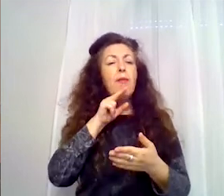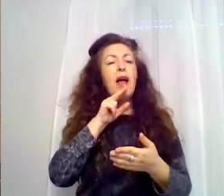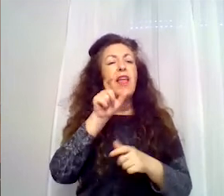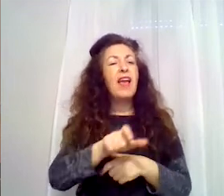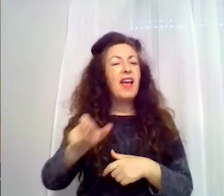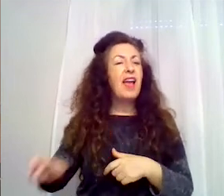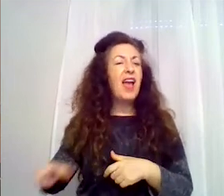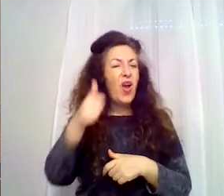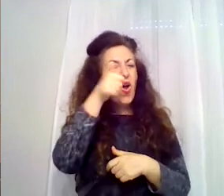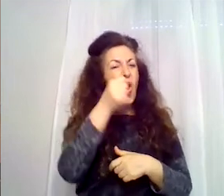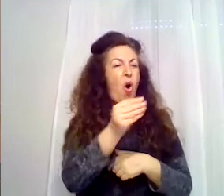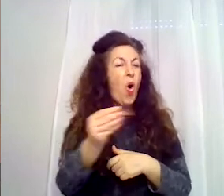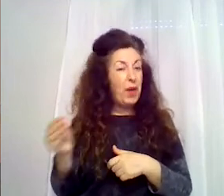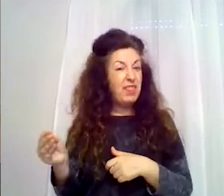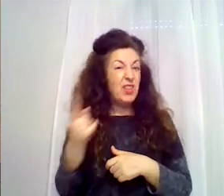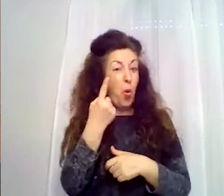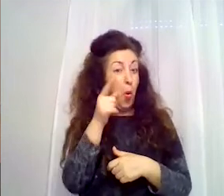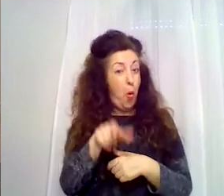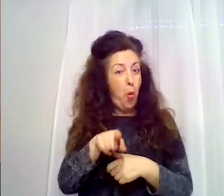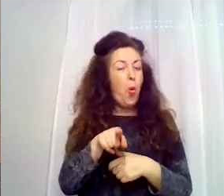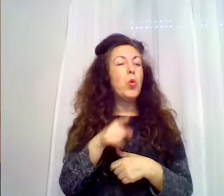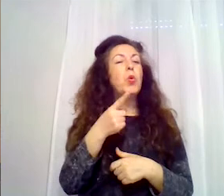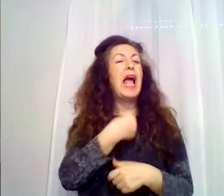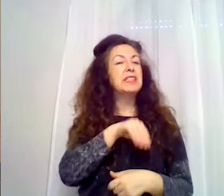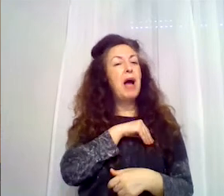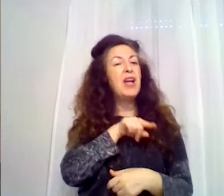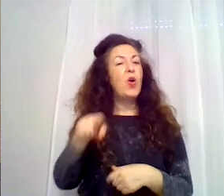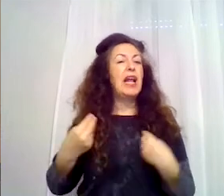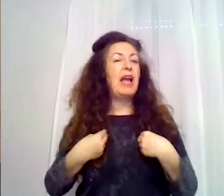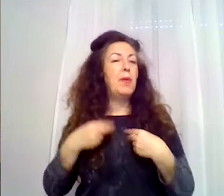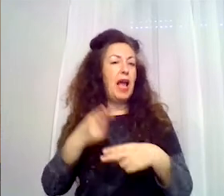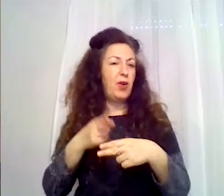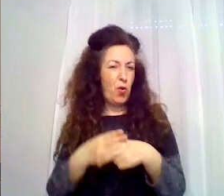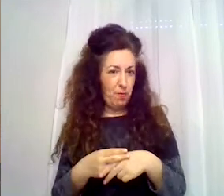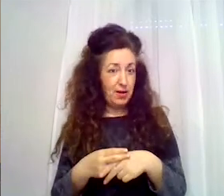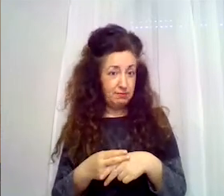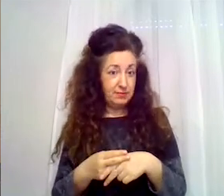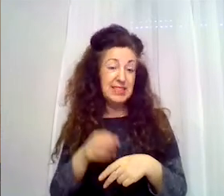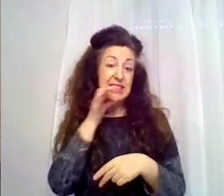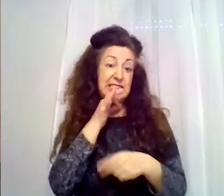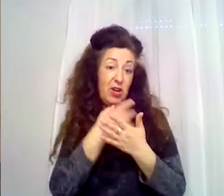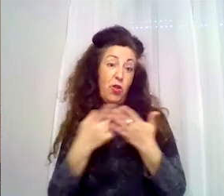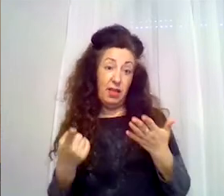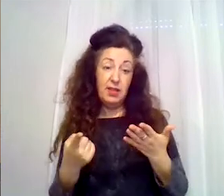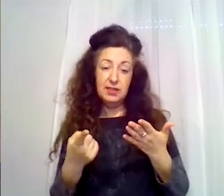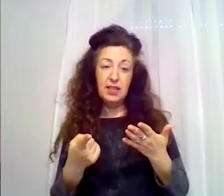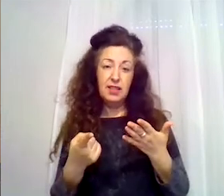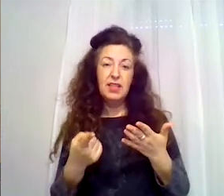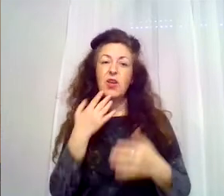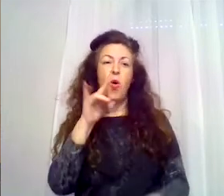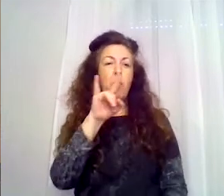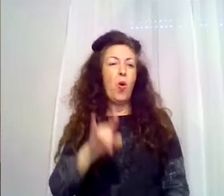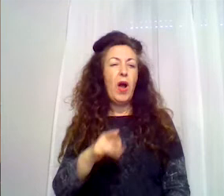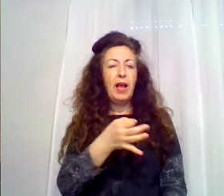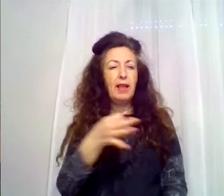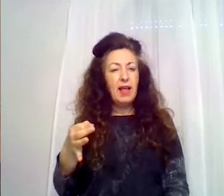que en el libro, en el poema Ero y Leandro, Leandro es descrito con